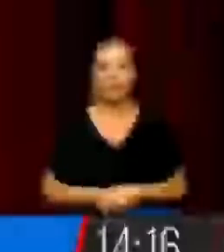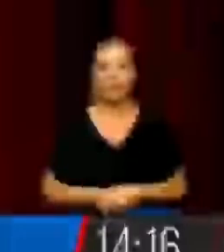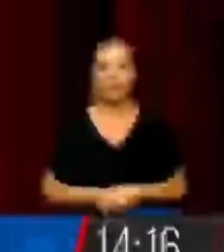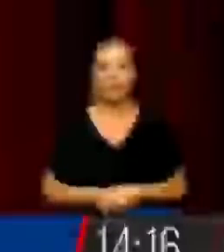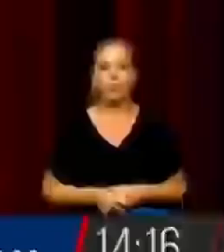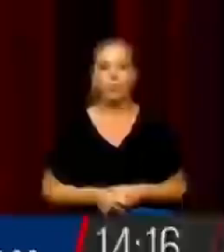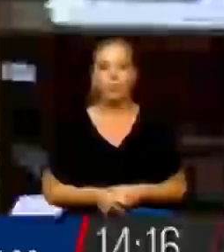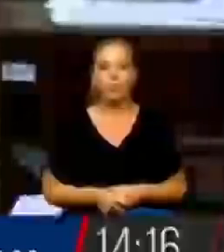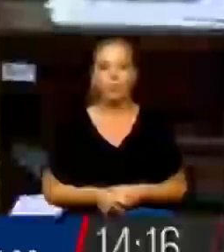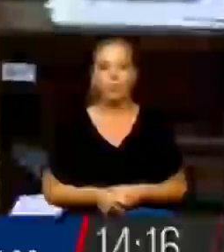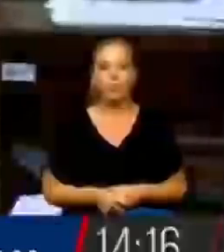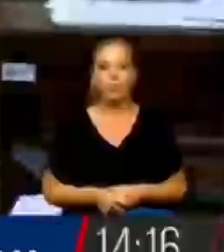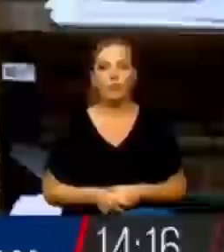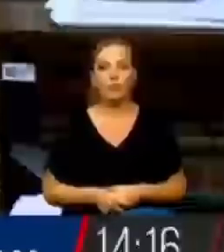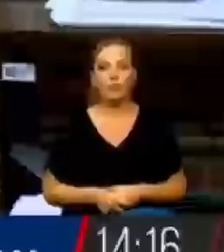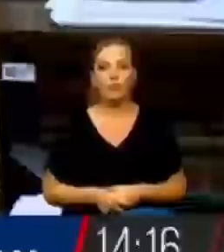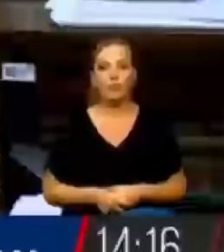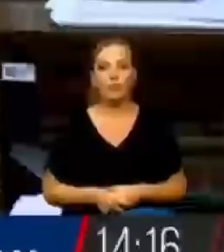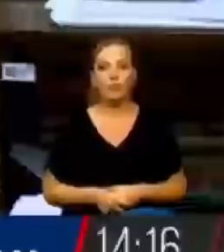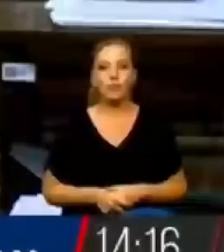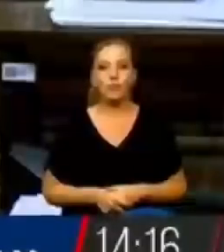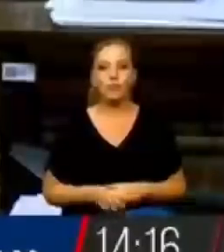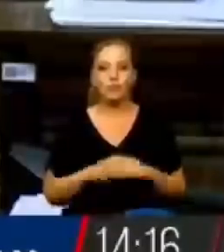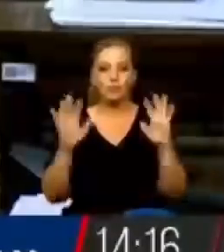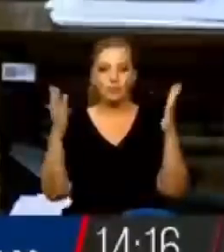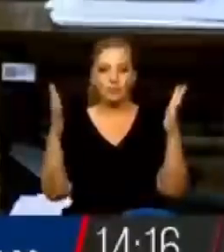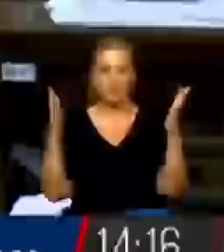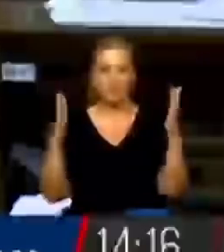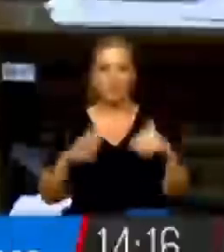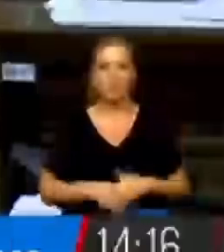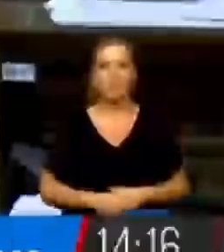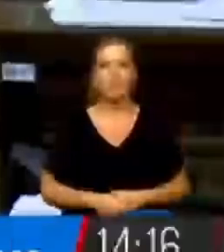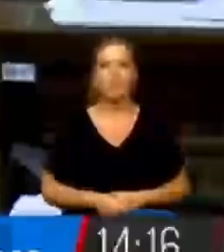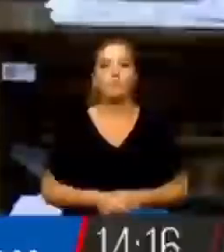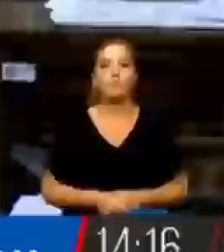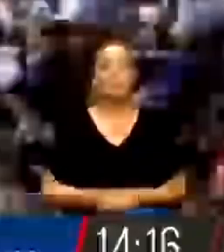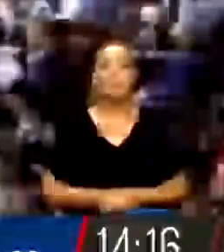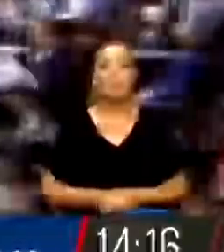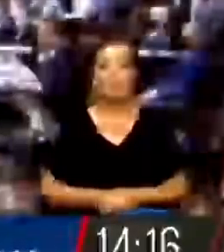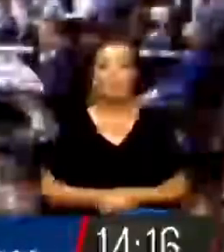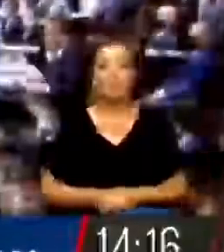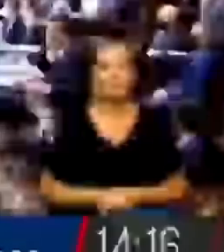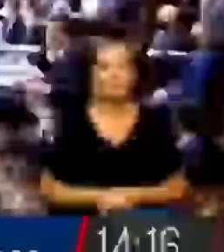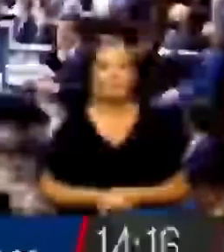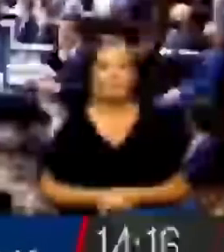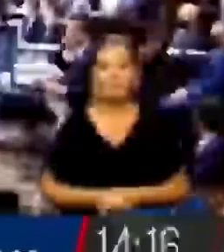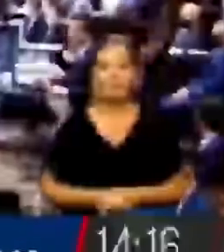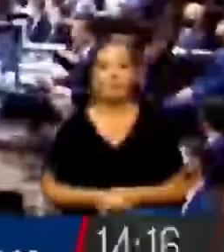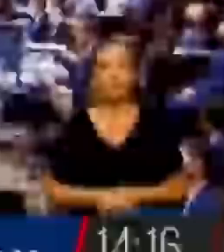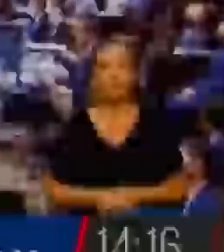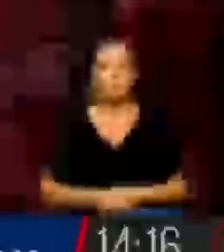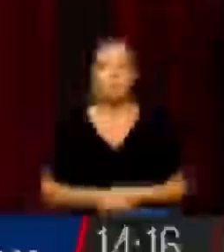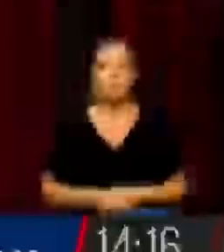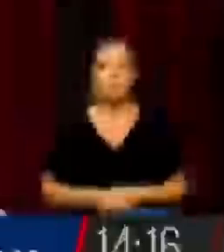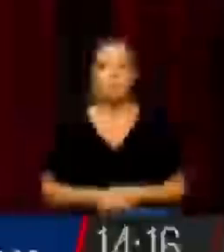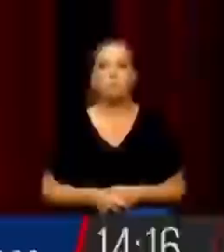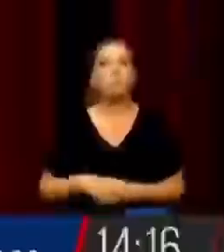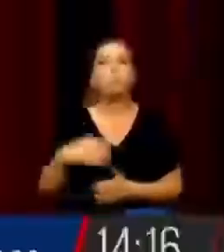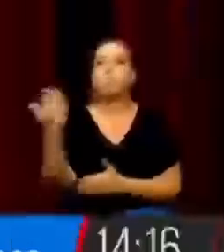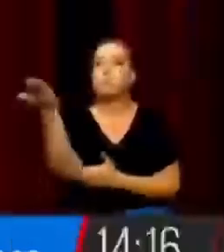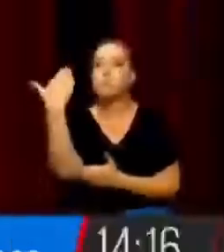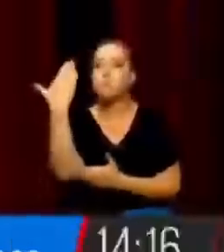fondo. Absolutamente. Y con poco tiempo, digamos, ¿no? Porque la idea del oficialismo es que entre junto con el